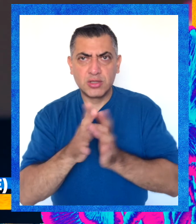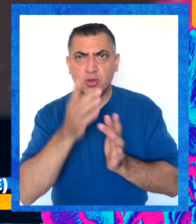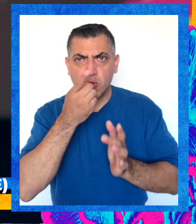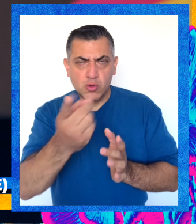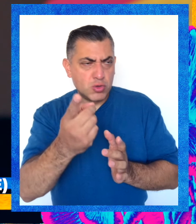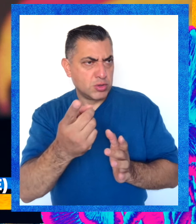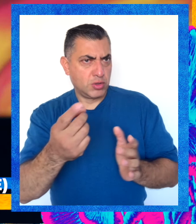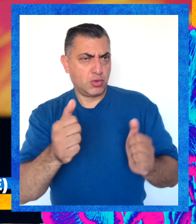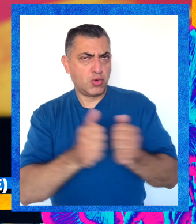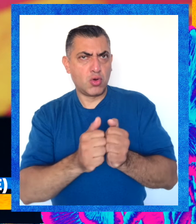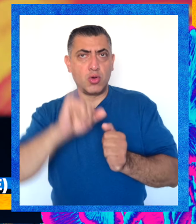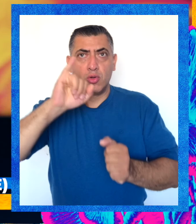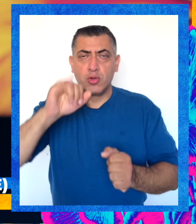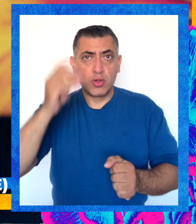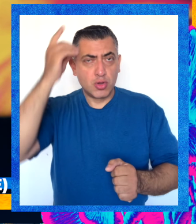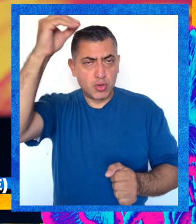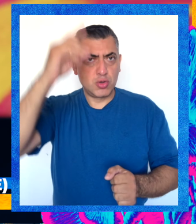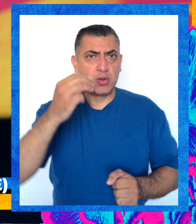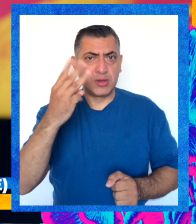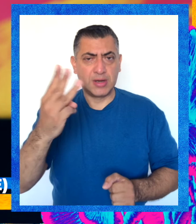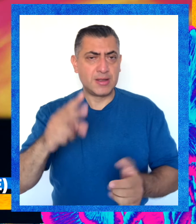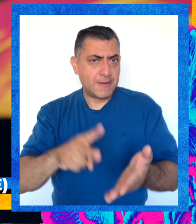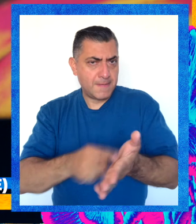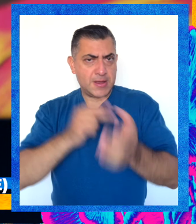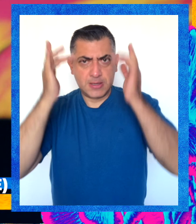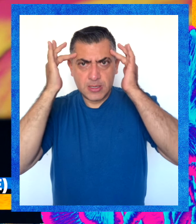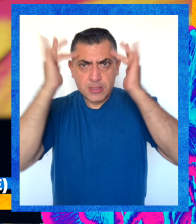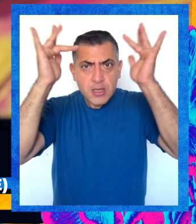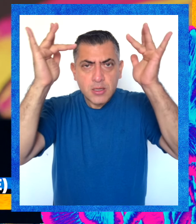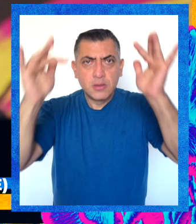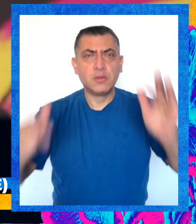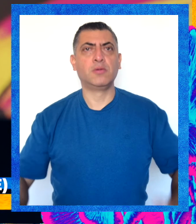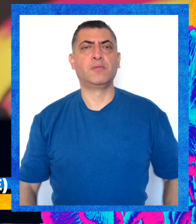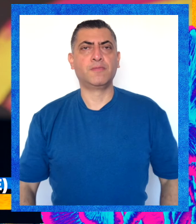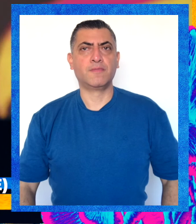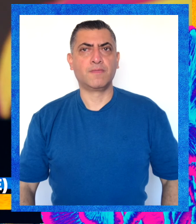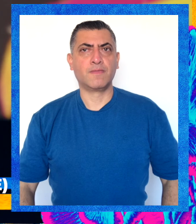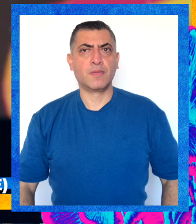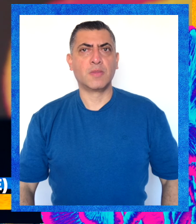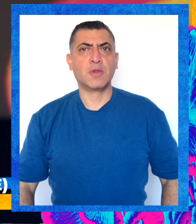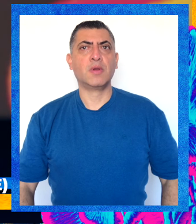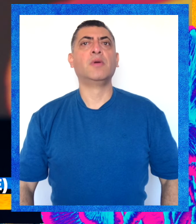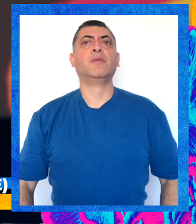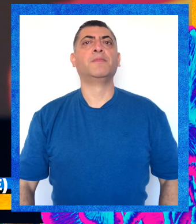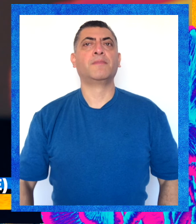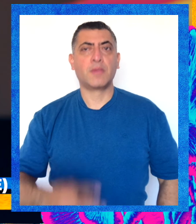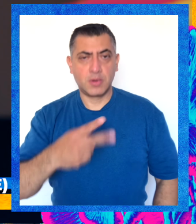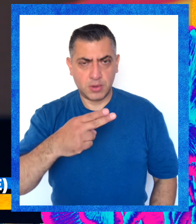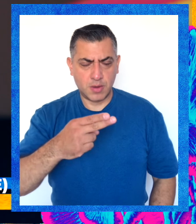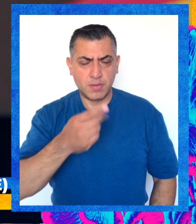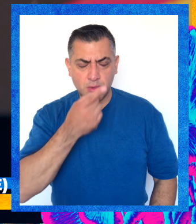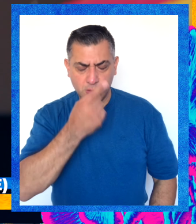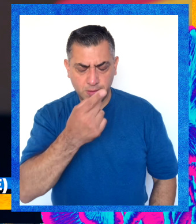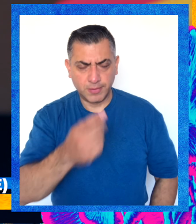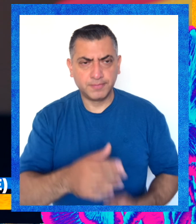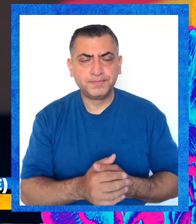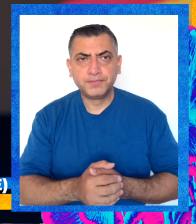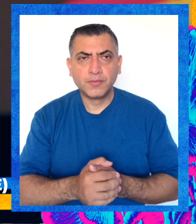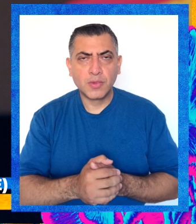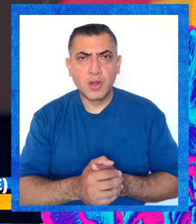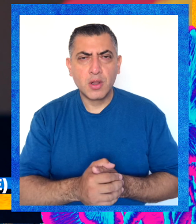identificándose con el dios tres veces santo del antiguo testamento es más déjeme decirles algunas cosas importantes sobre la frase yo